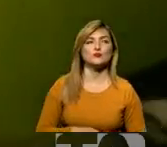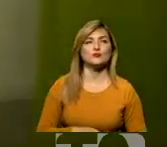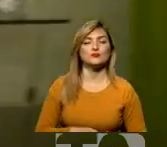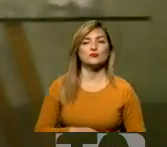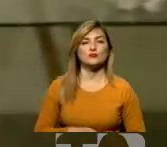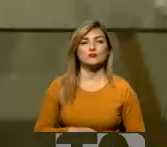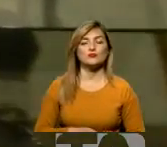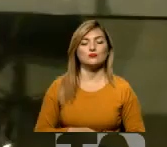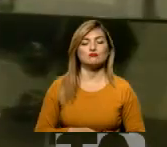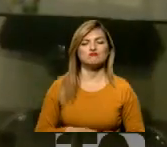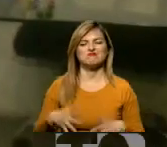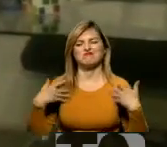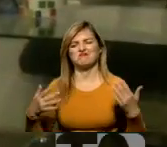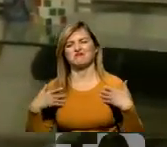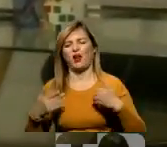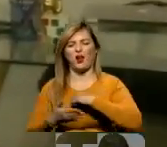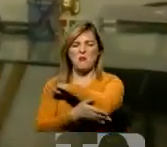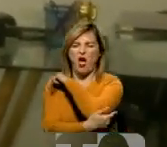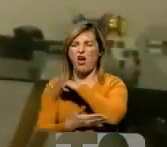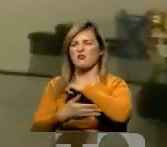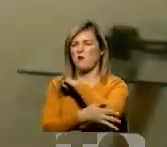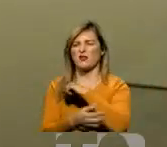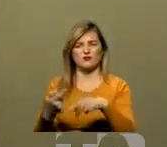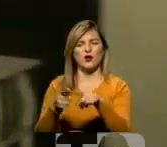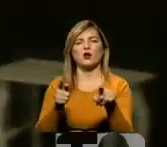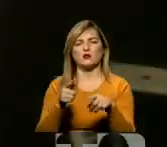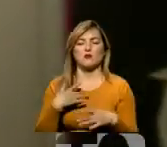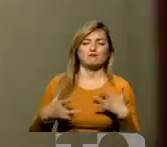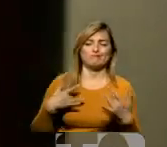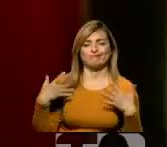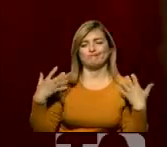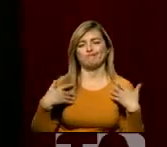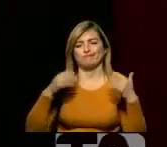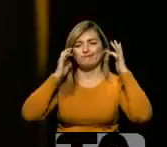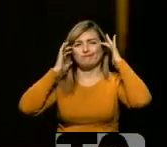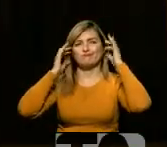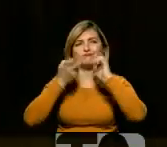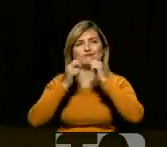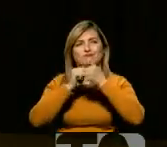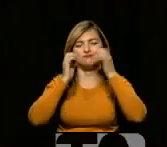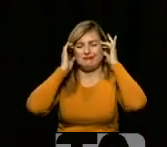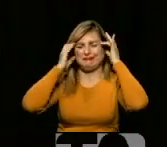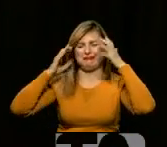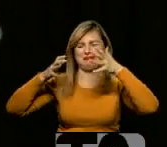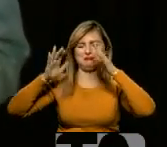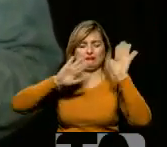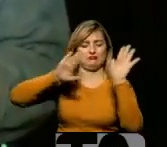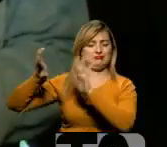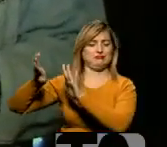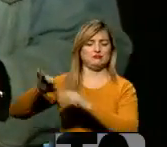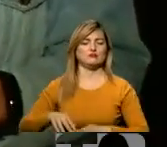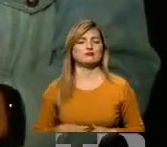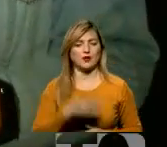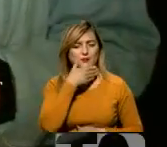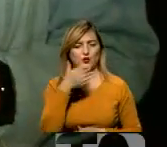obra cómica para que se venga a distraerse un poco y no pensar mucho en todo esto que estamos pasando,